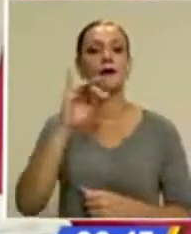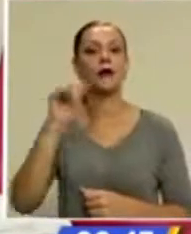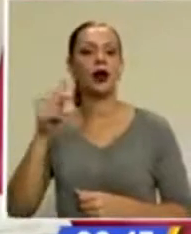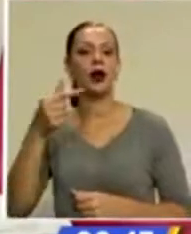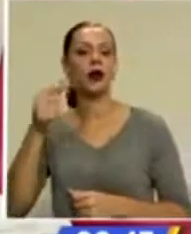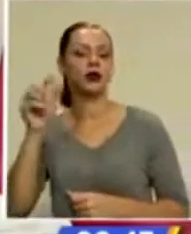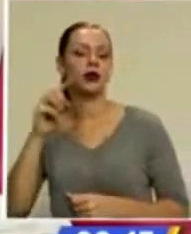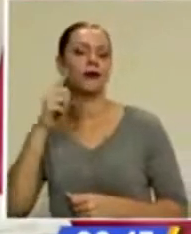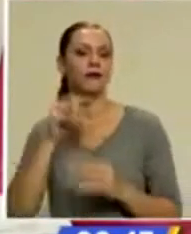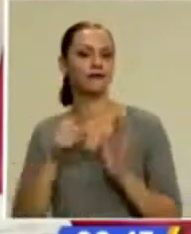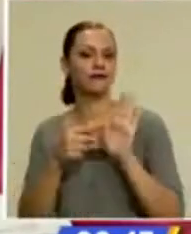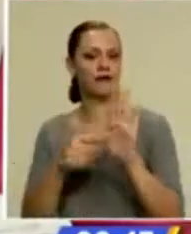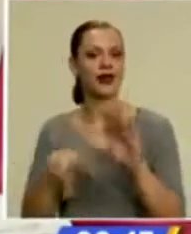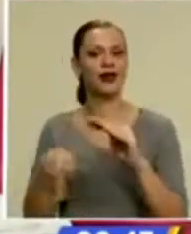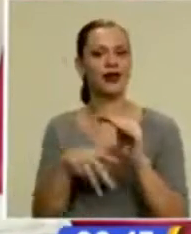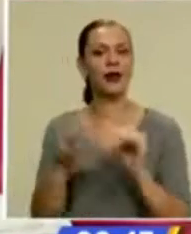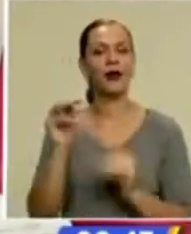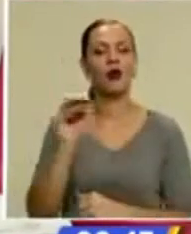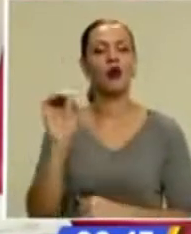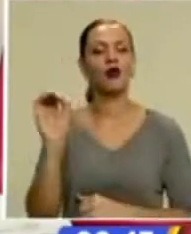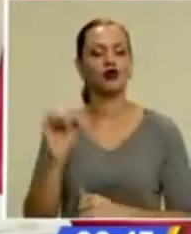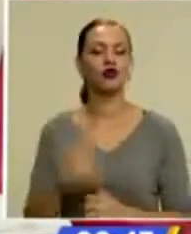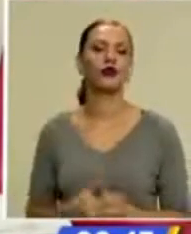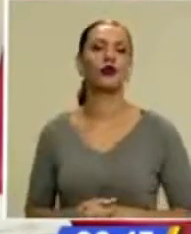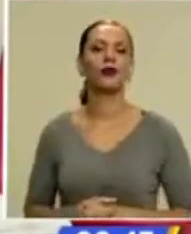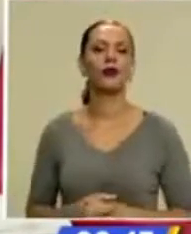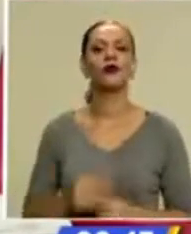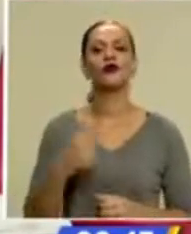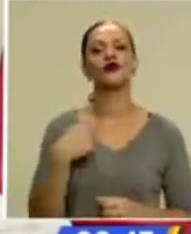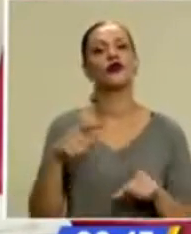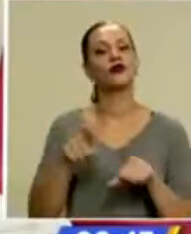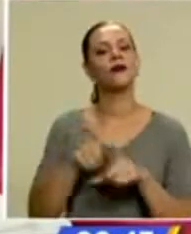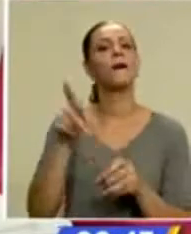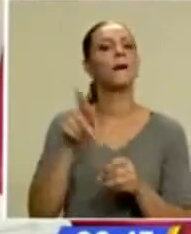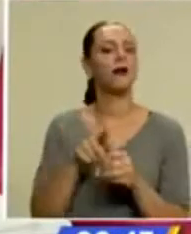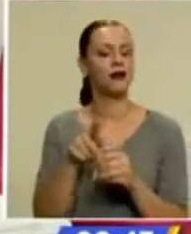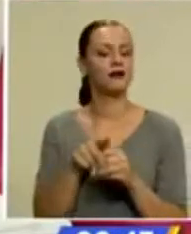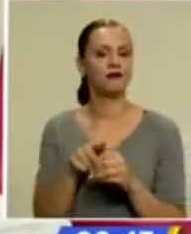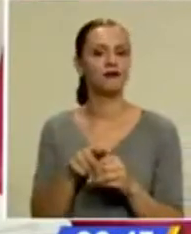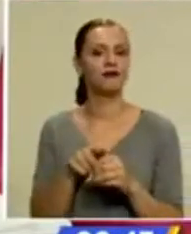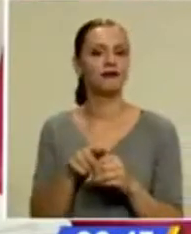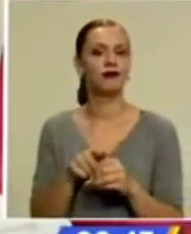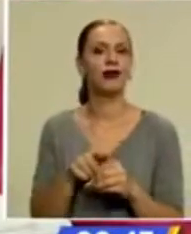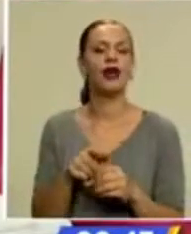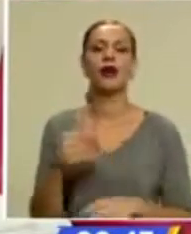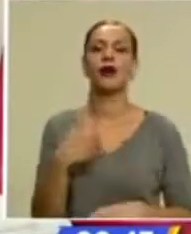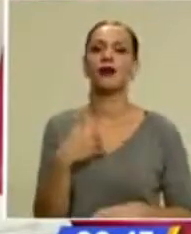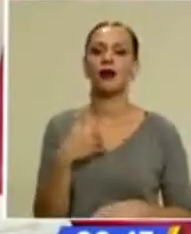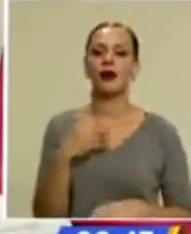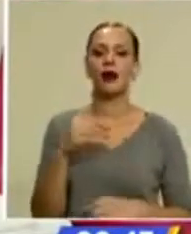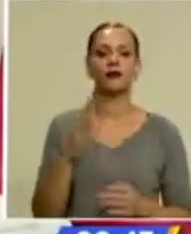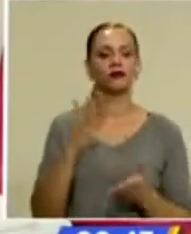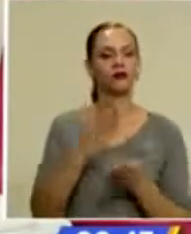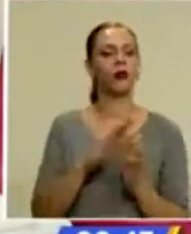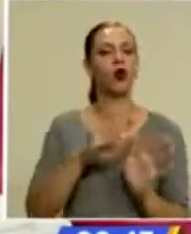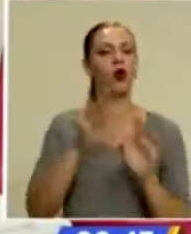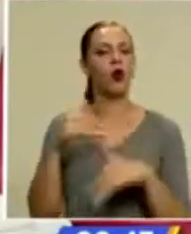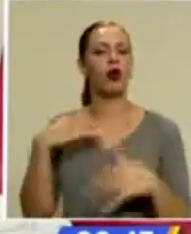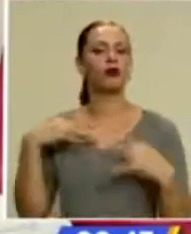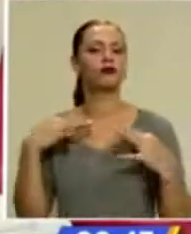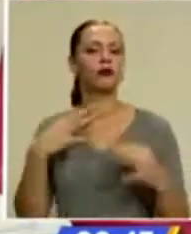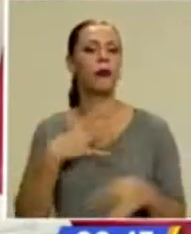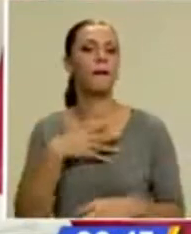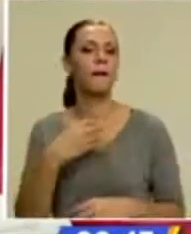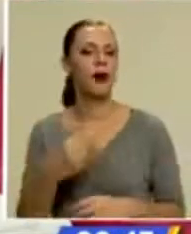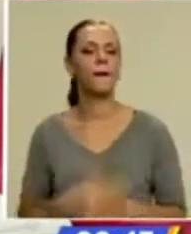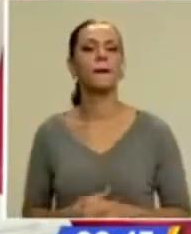González, presente del Jardín de Niños Manuel Ortuño. Yo también participo a detener la ola y me visto de blanco,